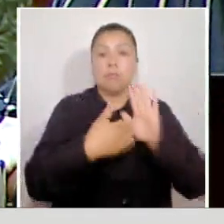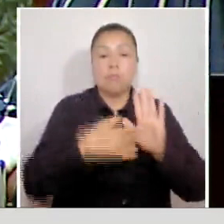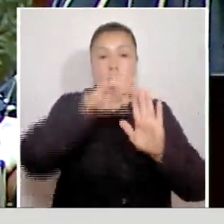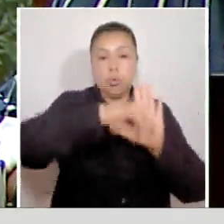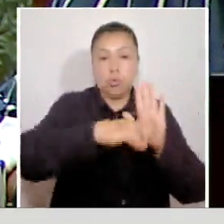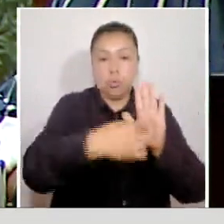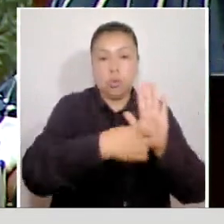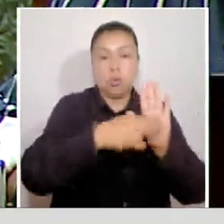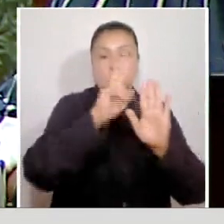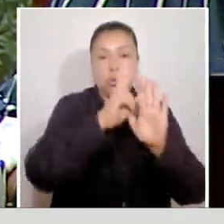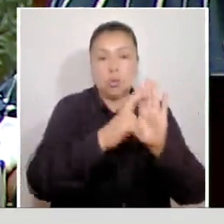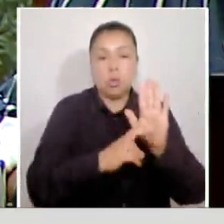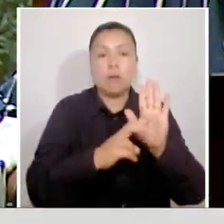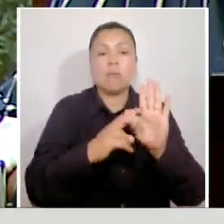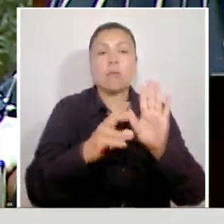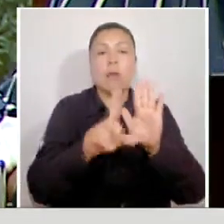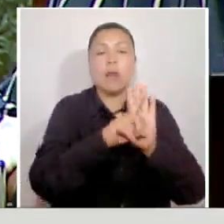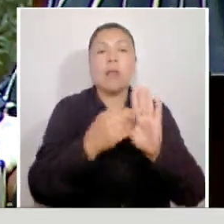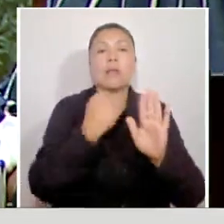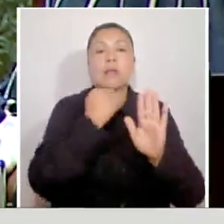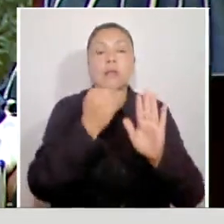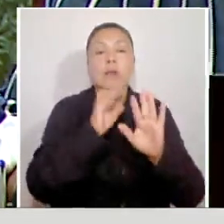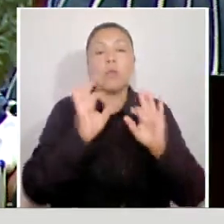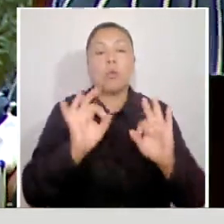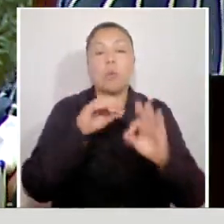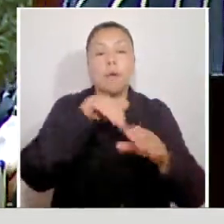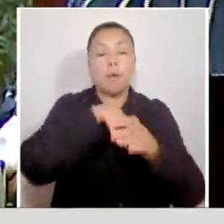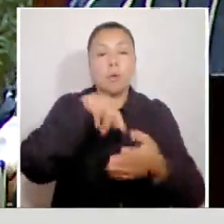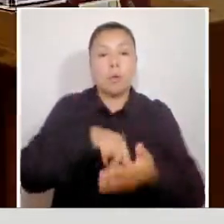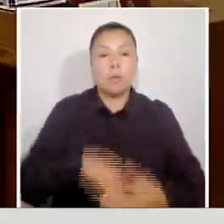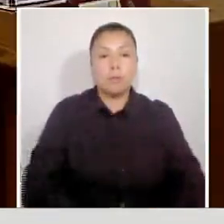materias de ley simple o común en